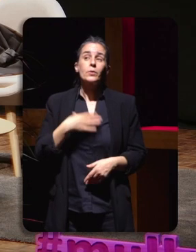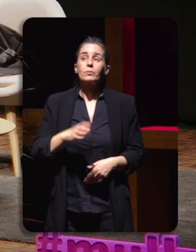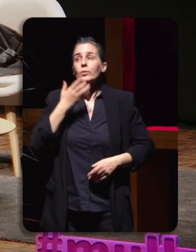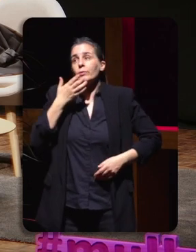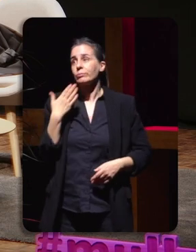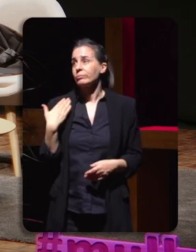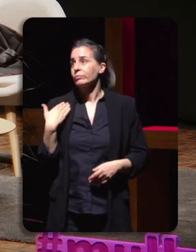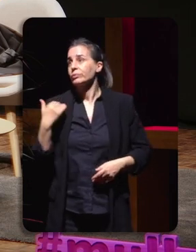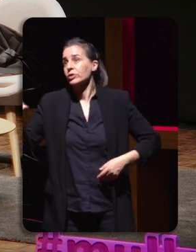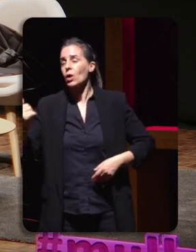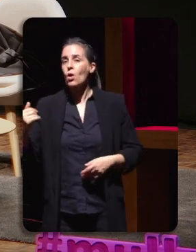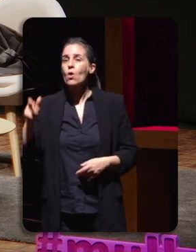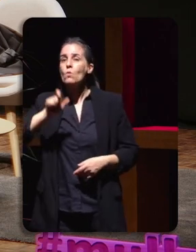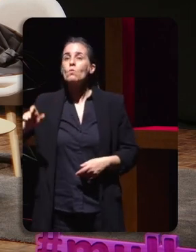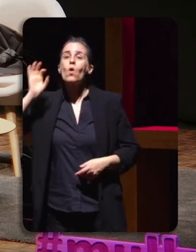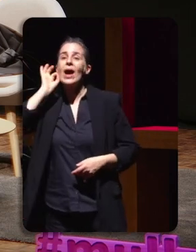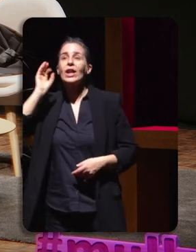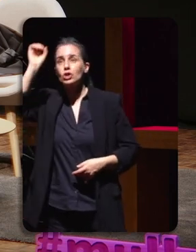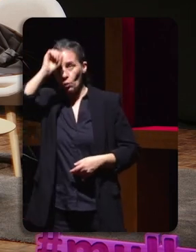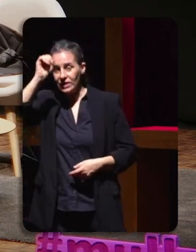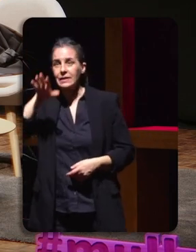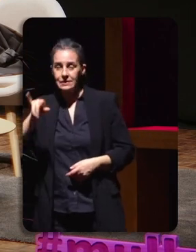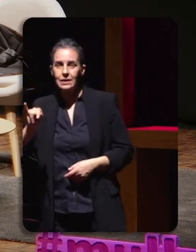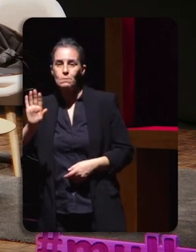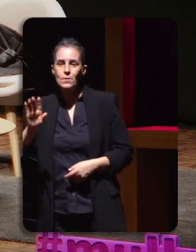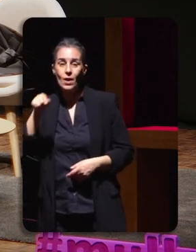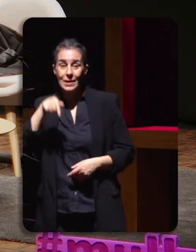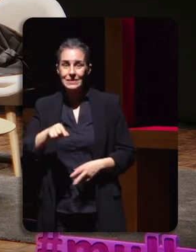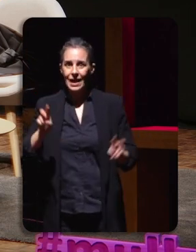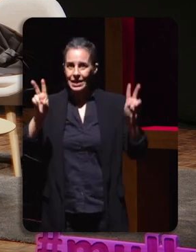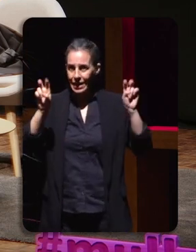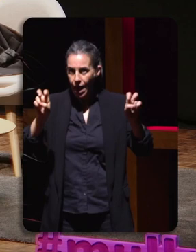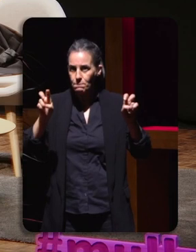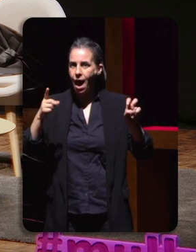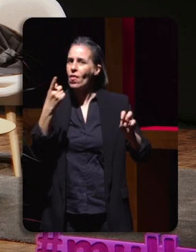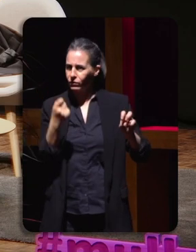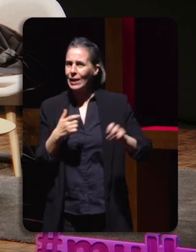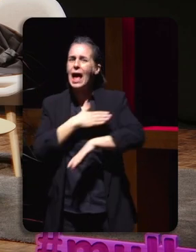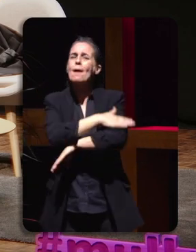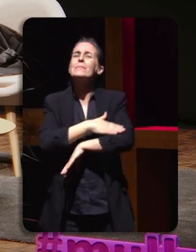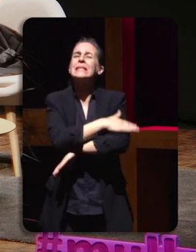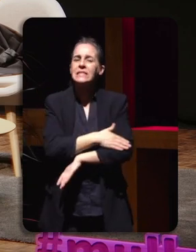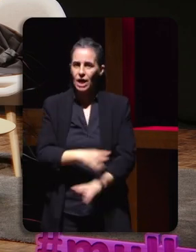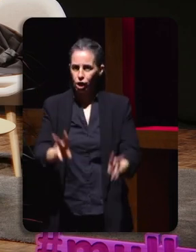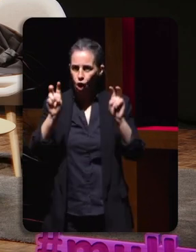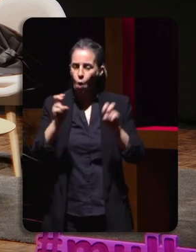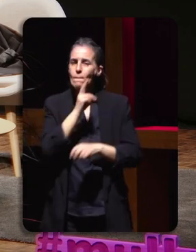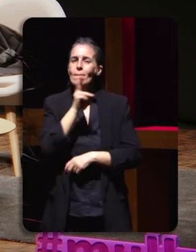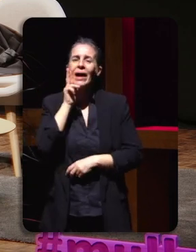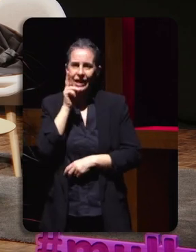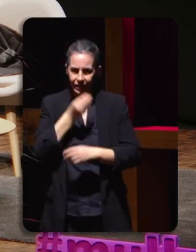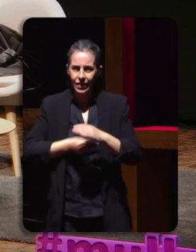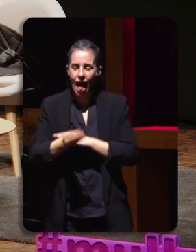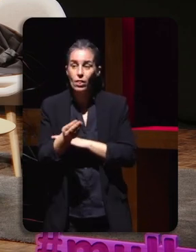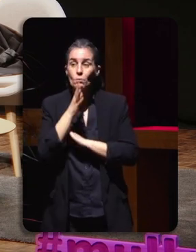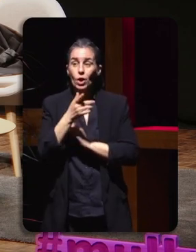vale muy eres Qué opinan pero que es que este es un tema de hacer un Ministerio de maternidad porque las cosas más gordas que nos